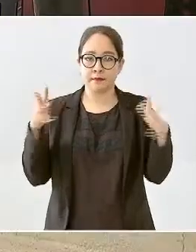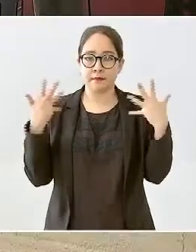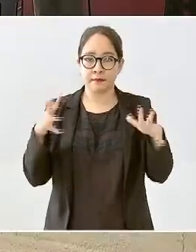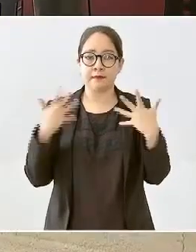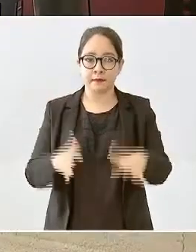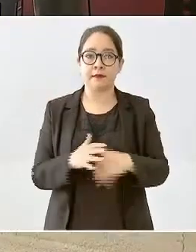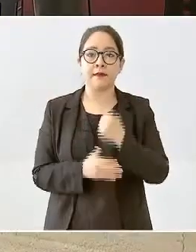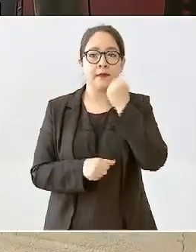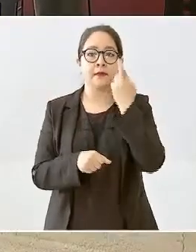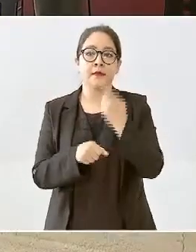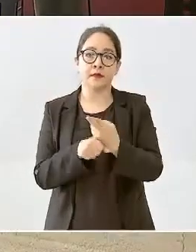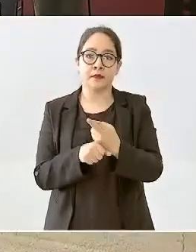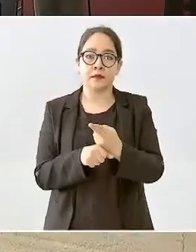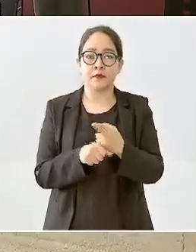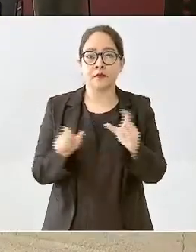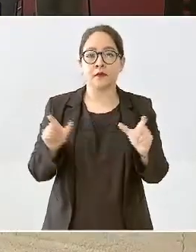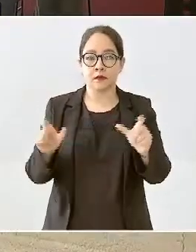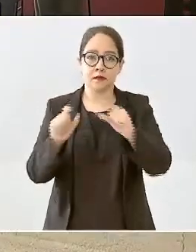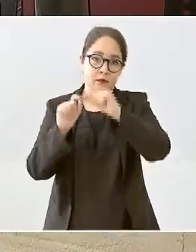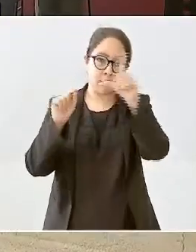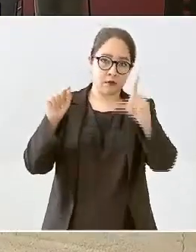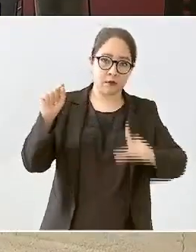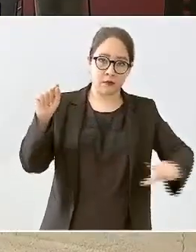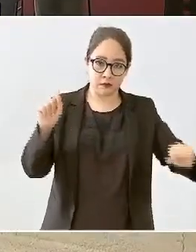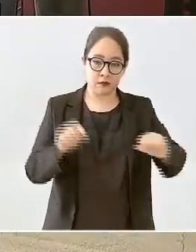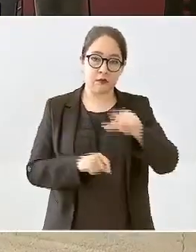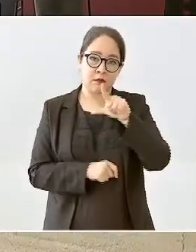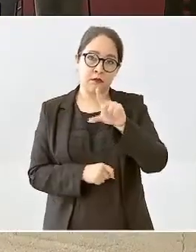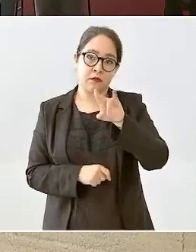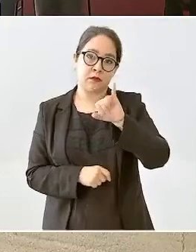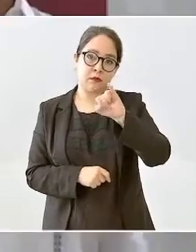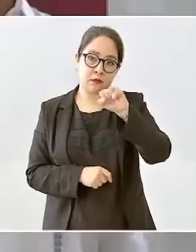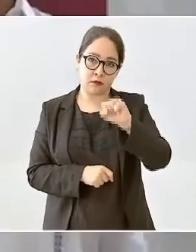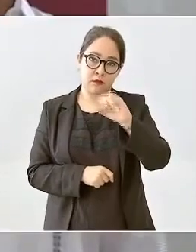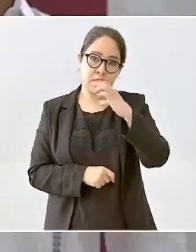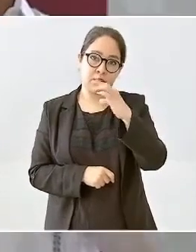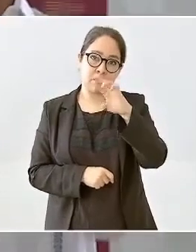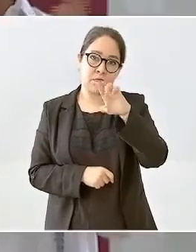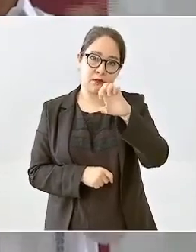el secretario de la Defensa Nacional, general Luis Crescencio Sandoval,